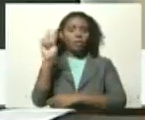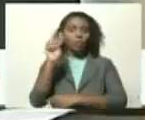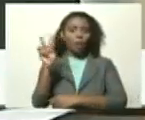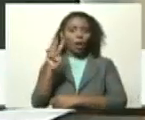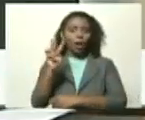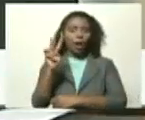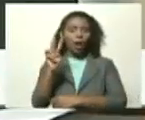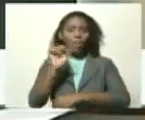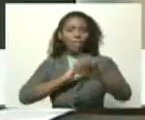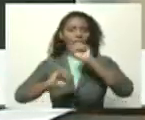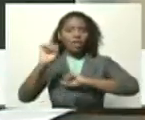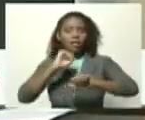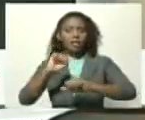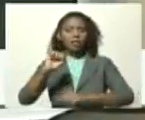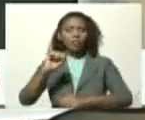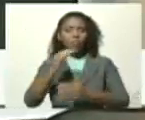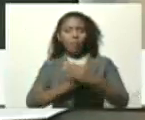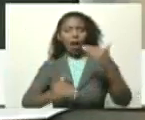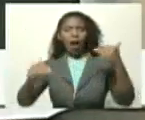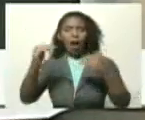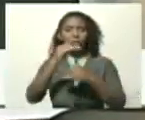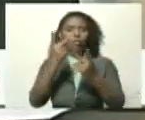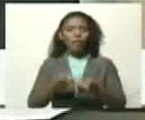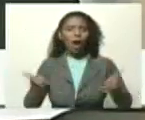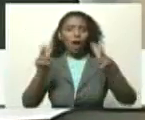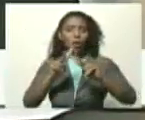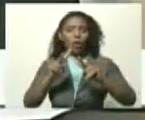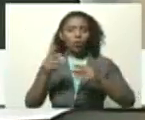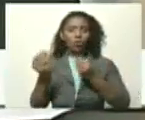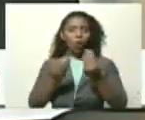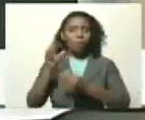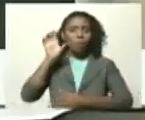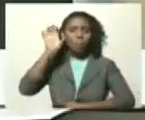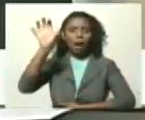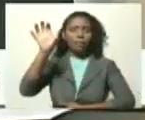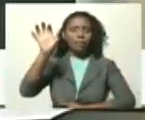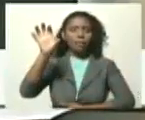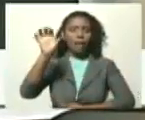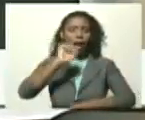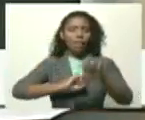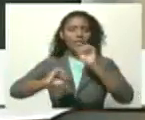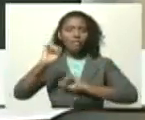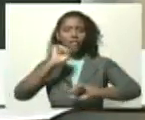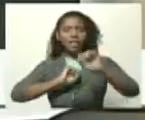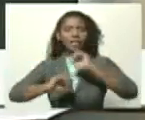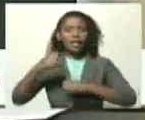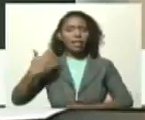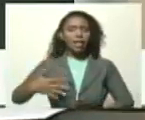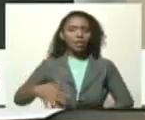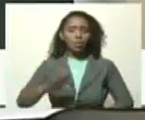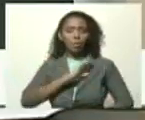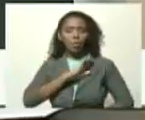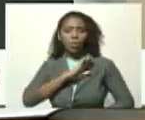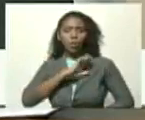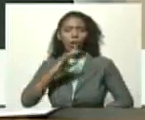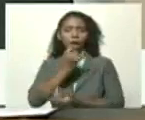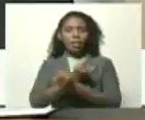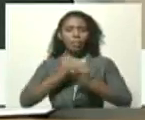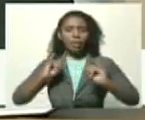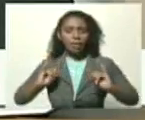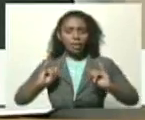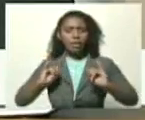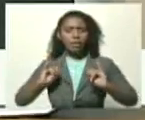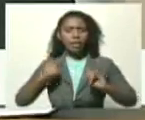la defensa de sus más altos valores como patriotas y en la defensa del derecho que tenemos a la independencia, a